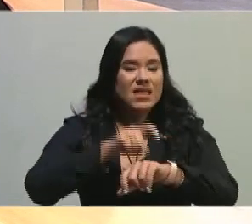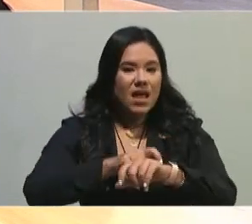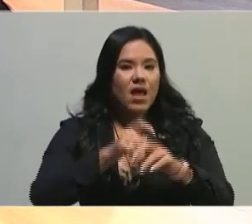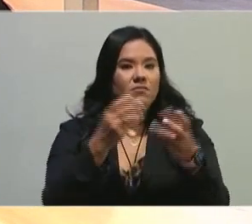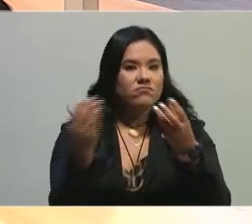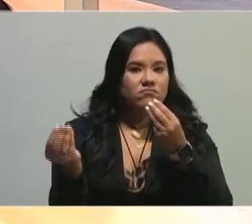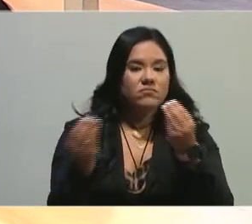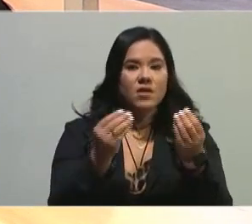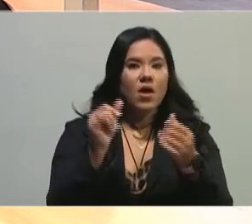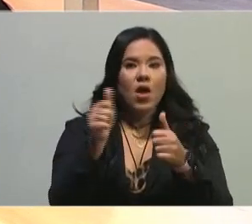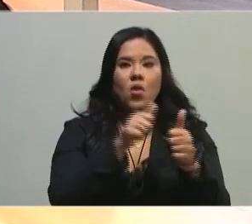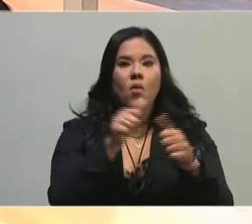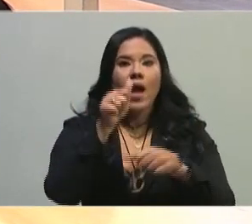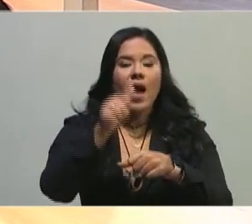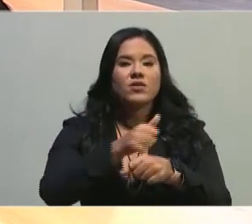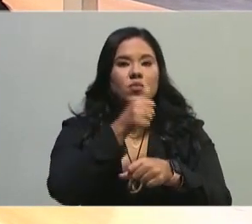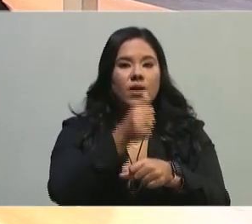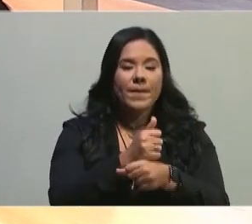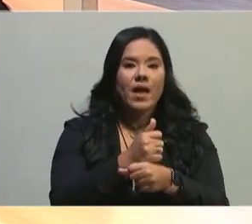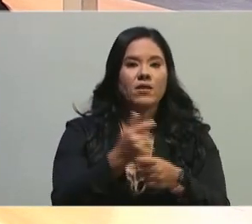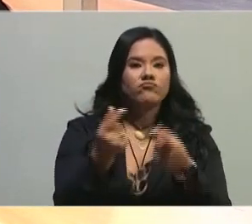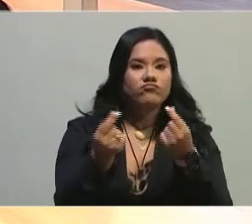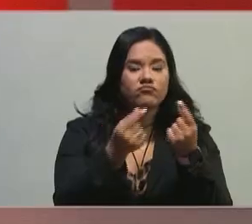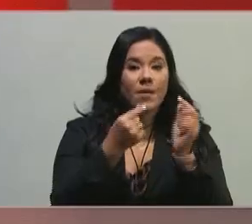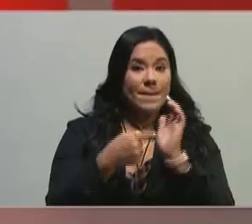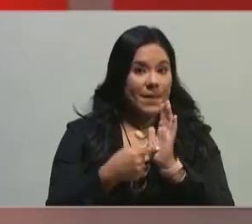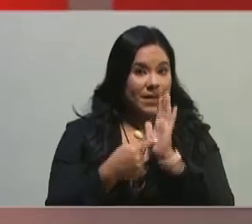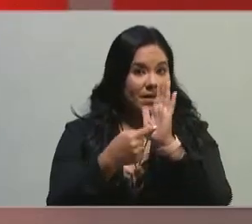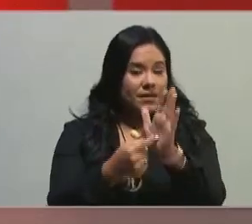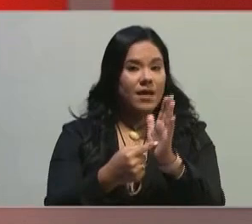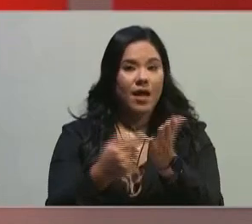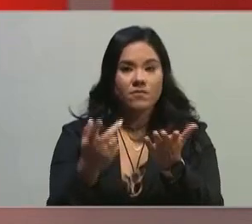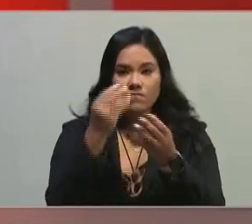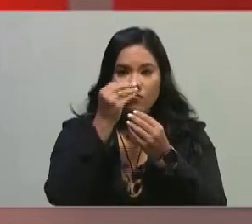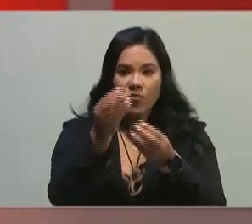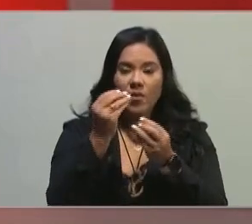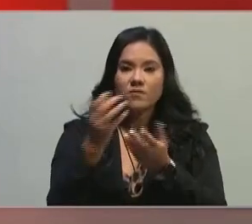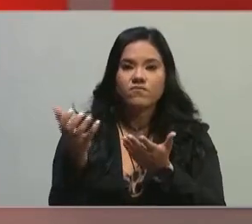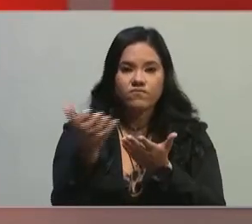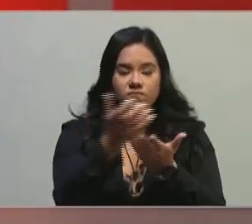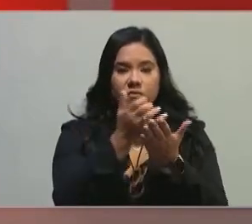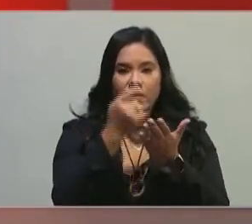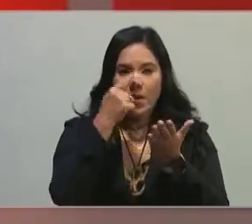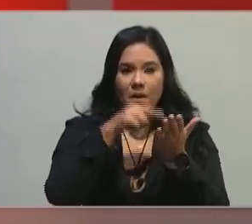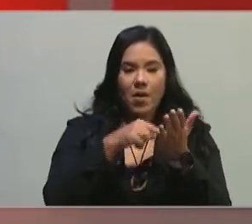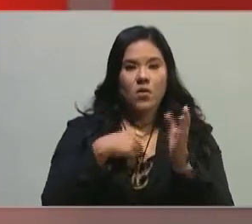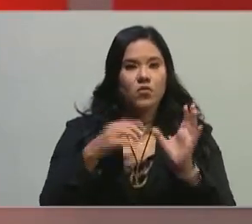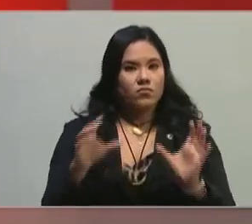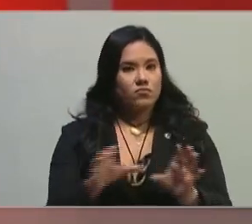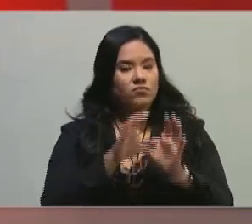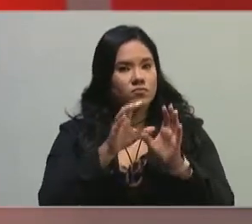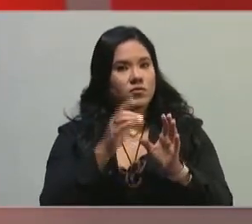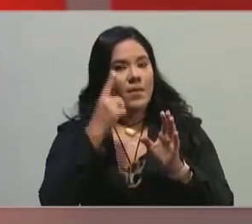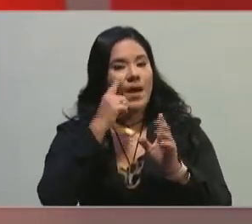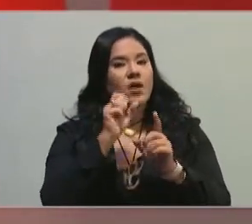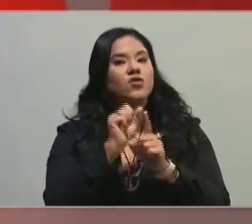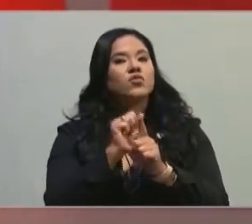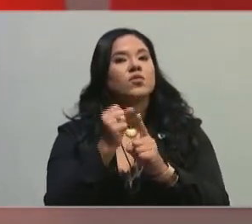ayuntamientos pues eligen a sus representantes y entonces ya con ellos nosotros Entonces